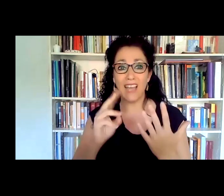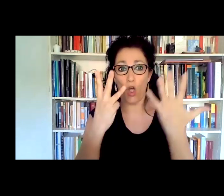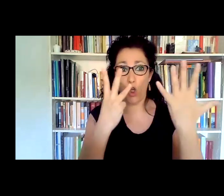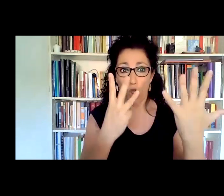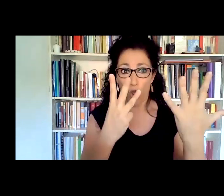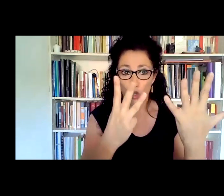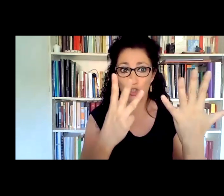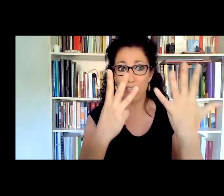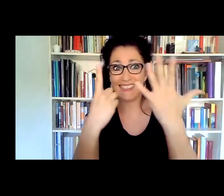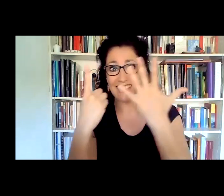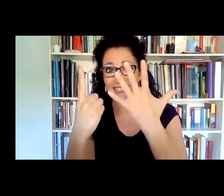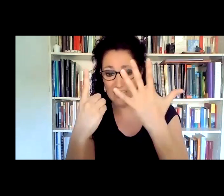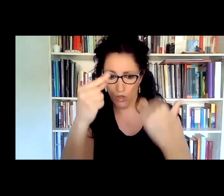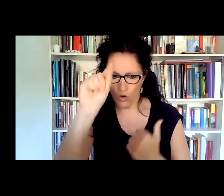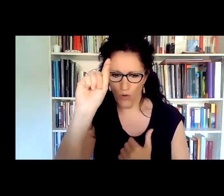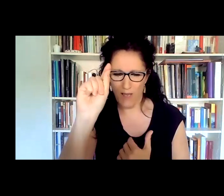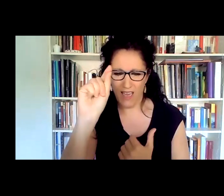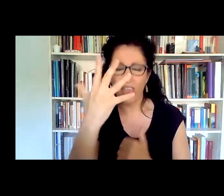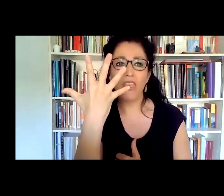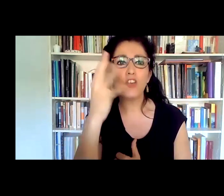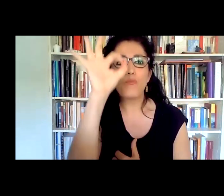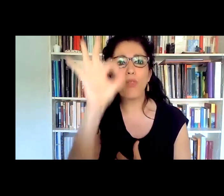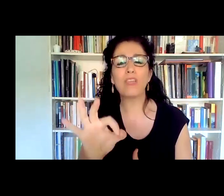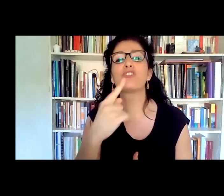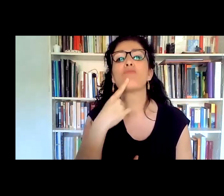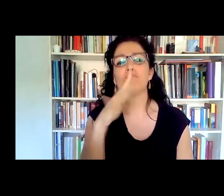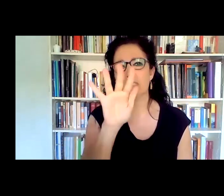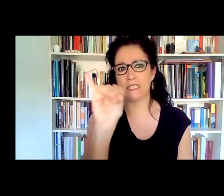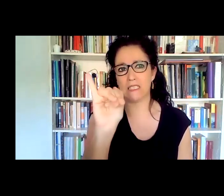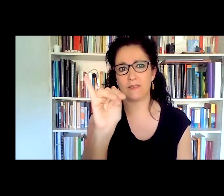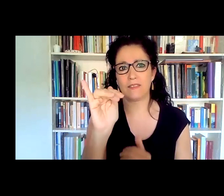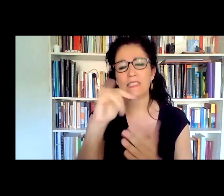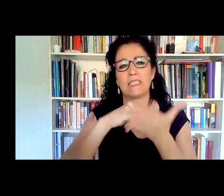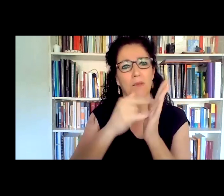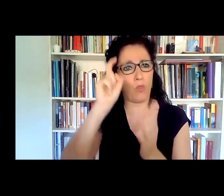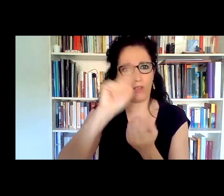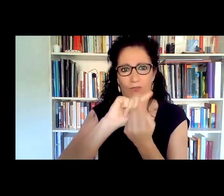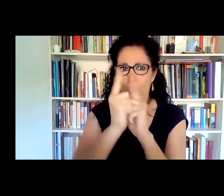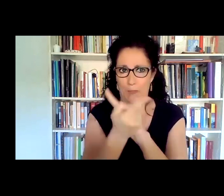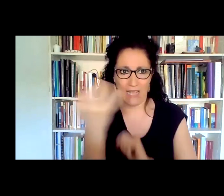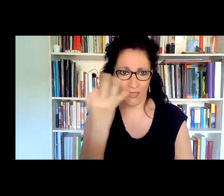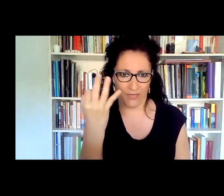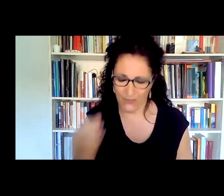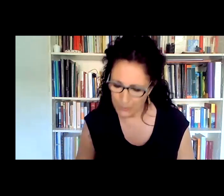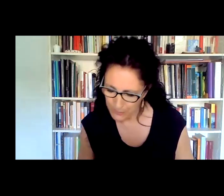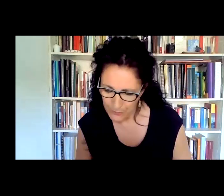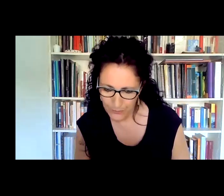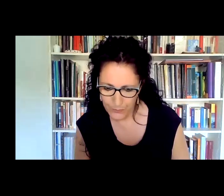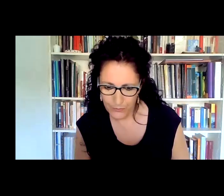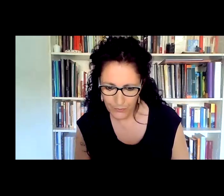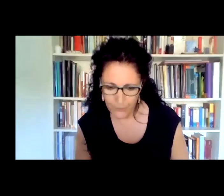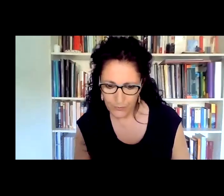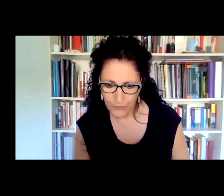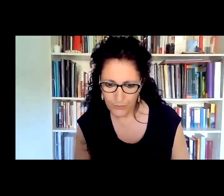cuando se les pregunta si debería de aplicarse algún cambio dentro de los sistemas educativos, más del 80% determina que sí, que tiene que